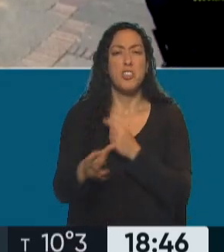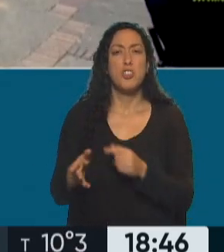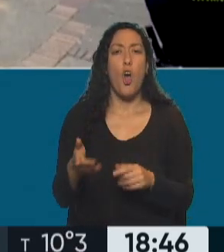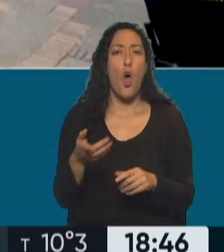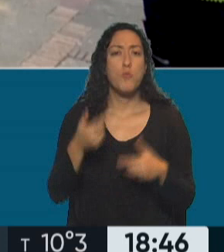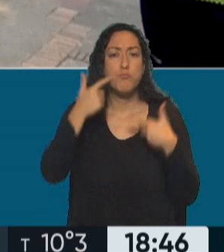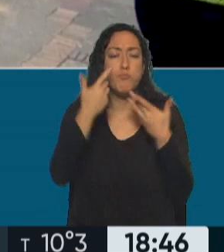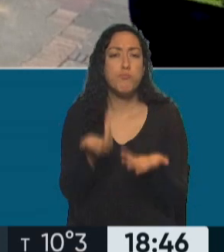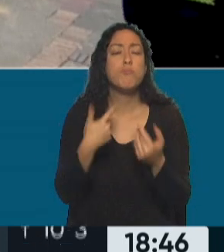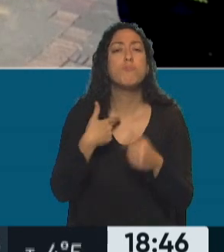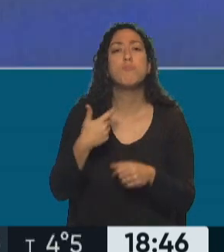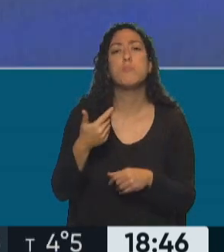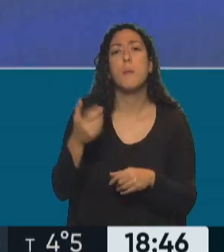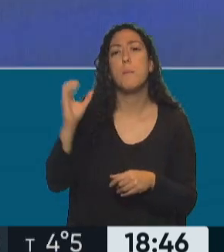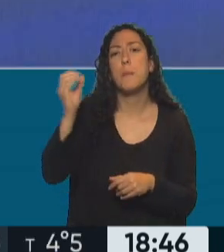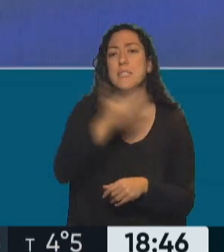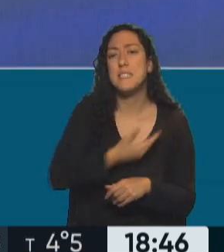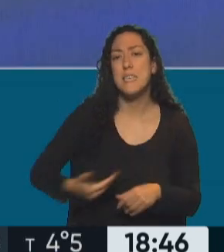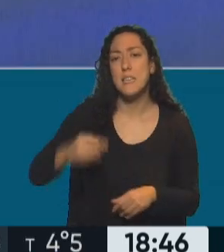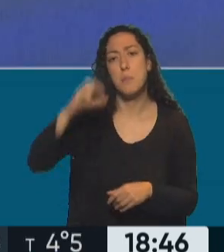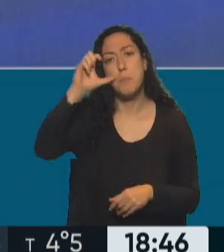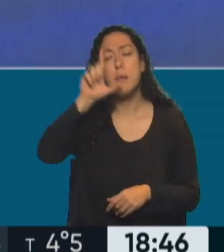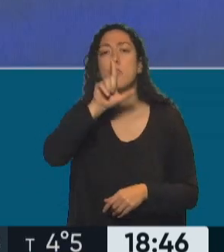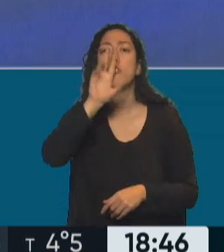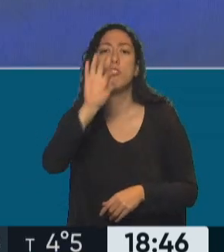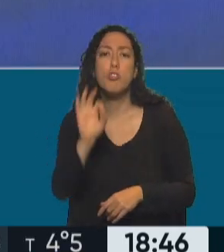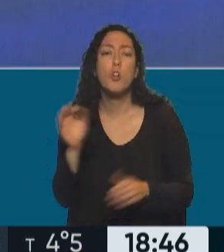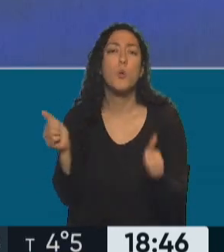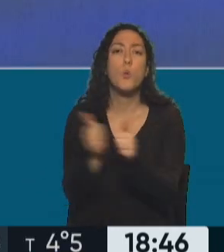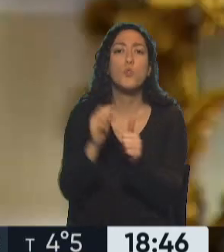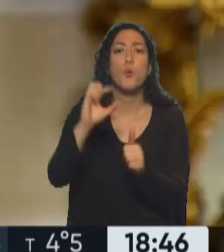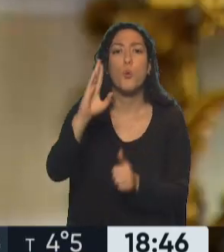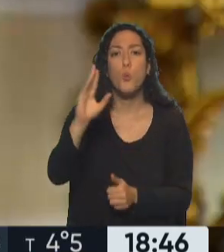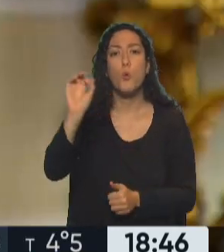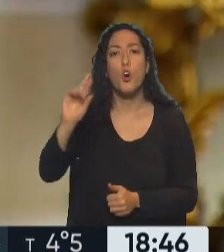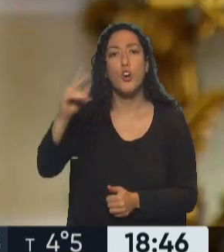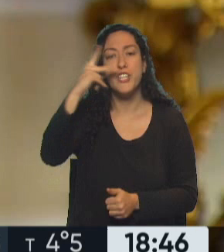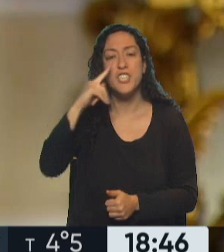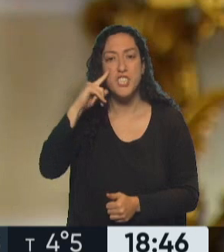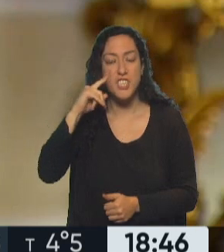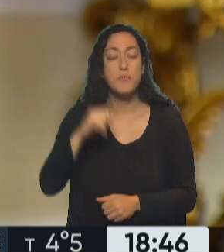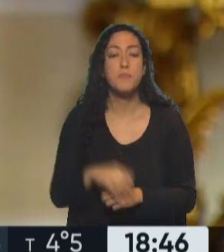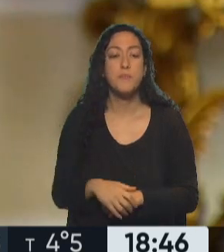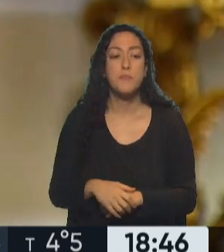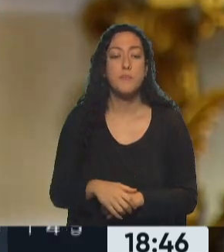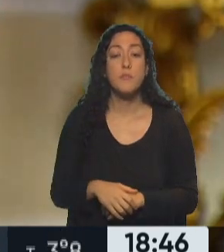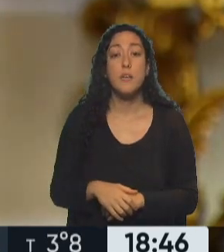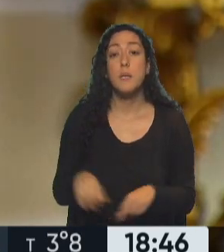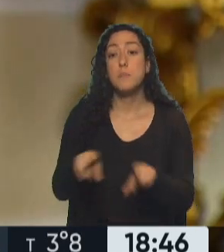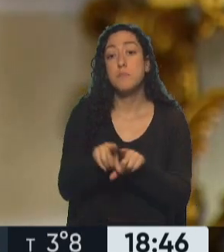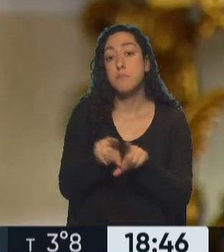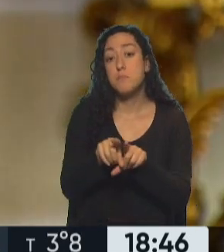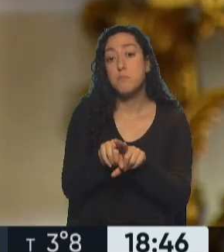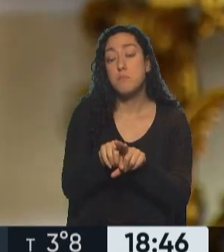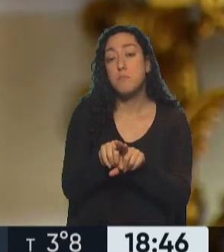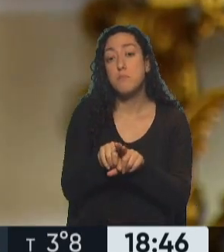ya presidente de Colombia, Gustavo Petro, junto a Gabriel Boric. Fortalecer la CELAC, que también